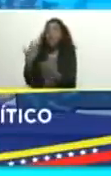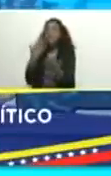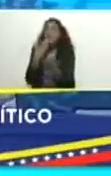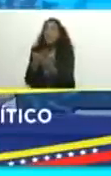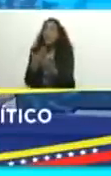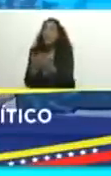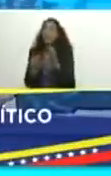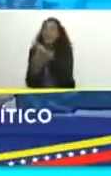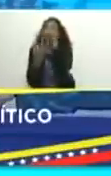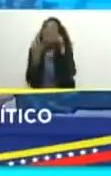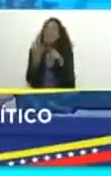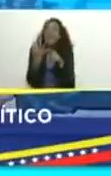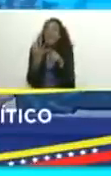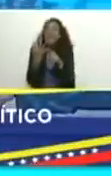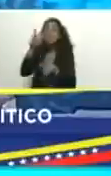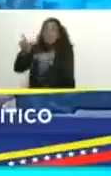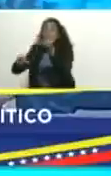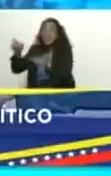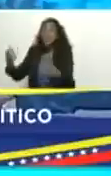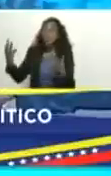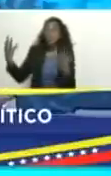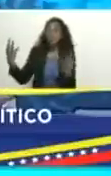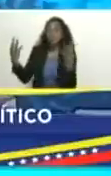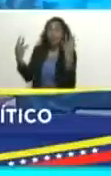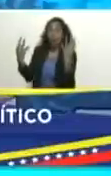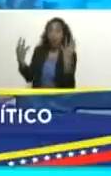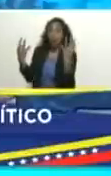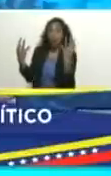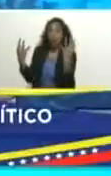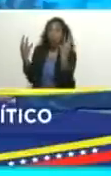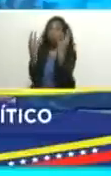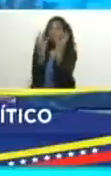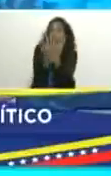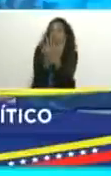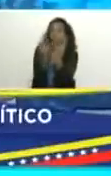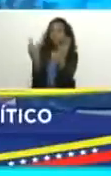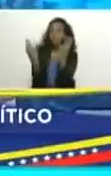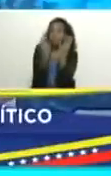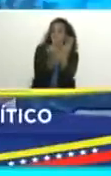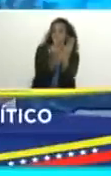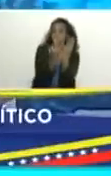proponga 3 nombres de 3 compatriotas para formar parte de la Unidad